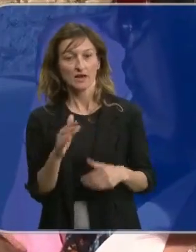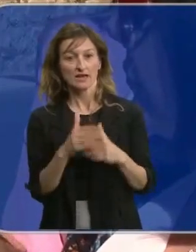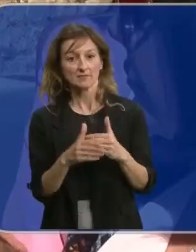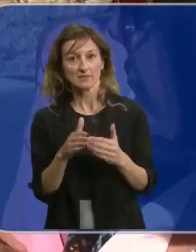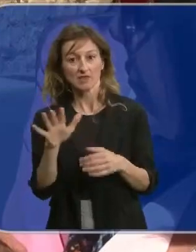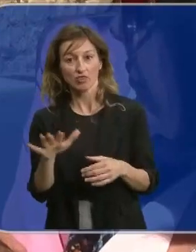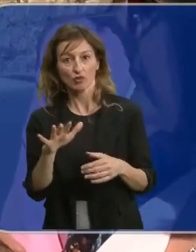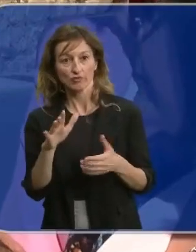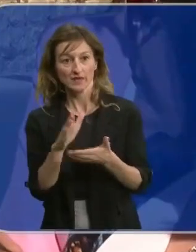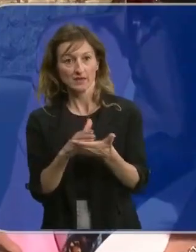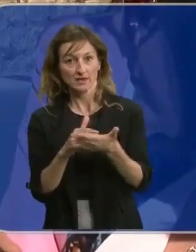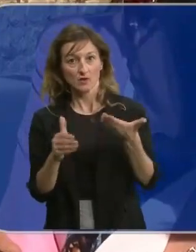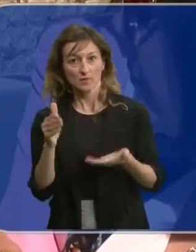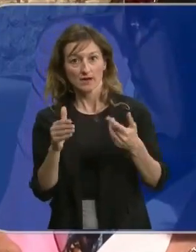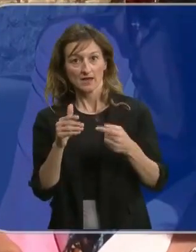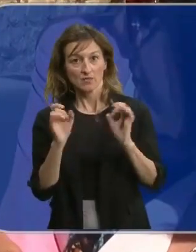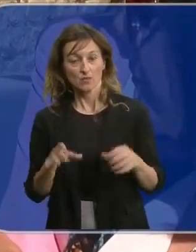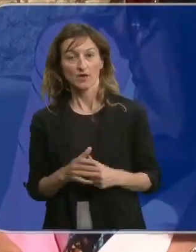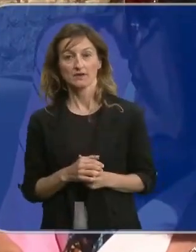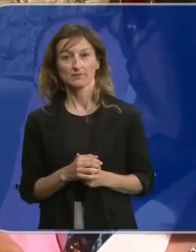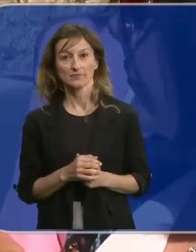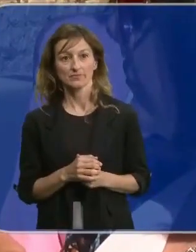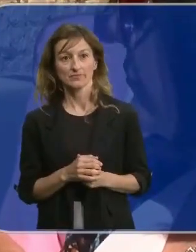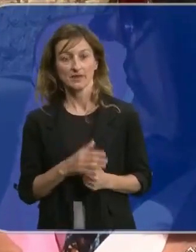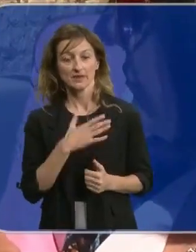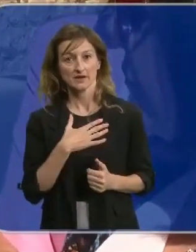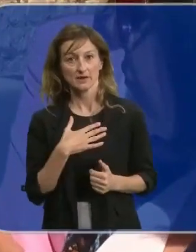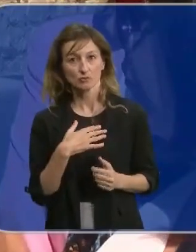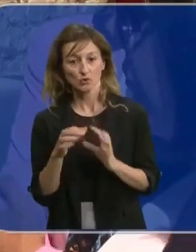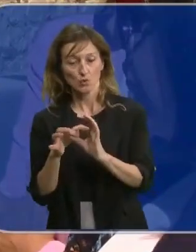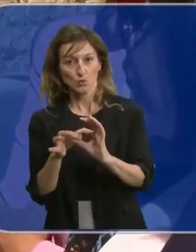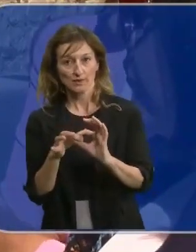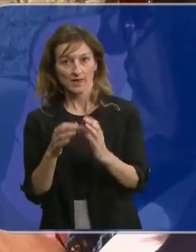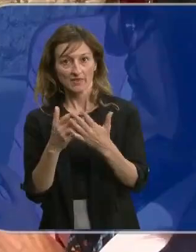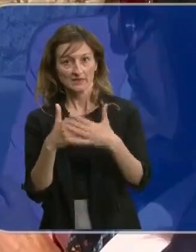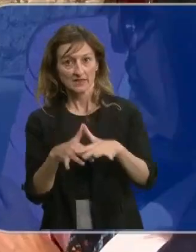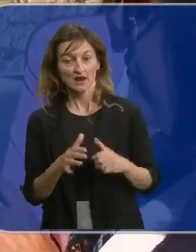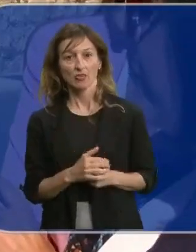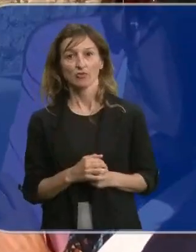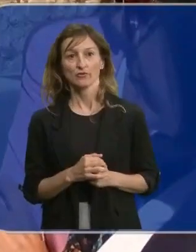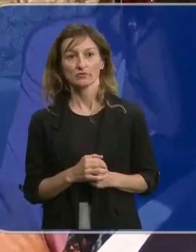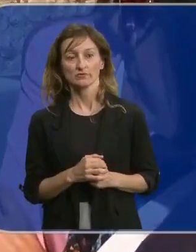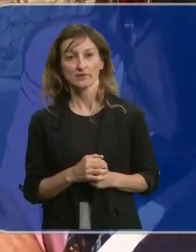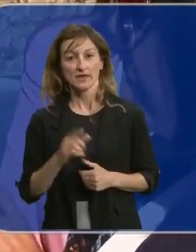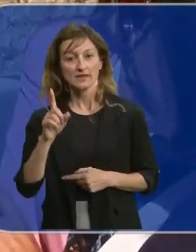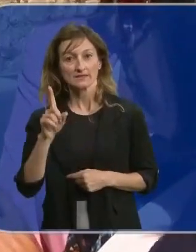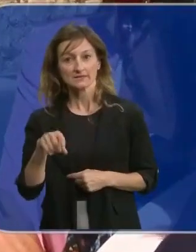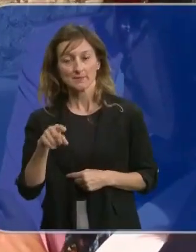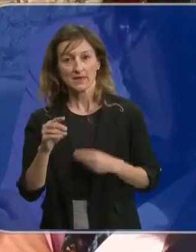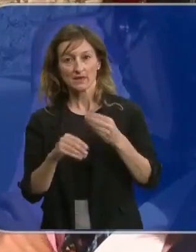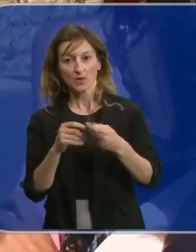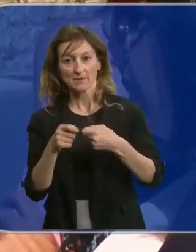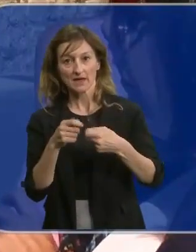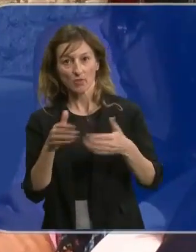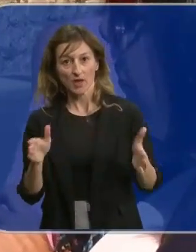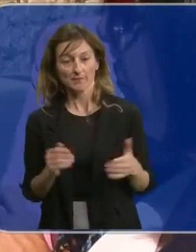límites geográficos entre comunidades autónomas donde las comunidades autónomas queremos favorecer la unidad la integración y también hacer posible esta